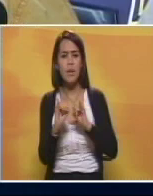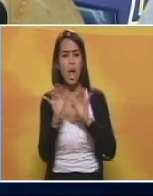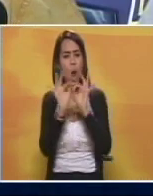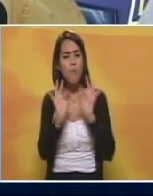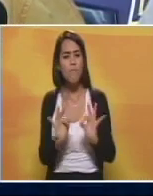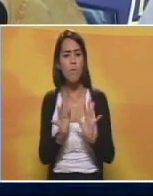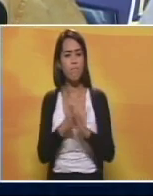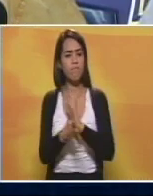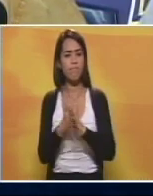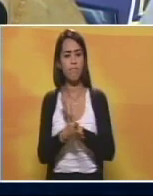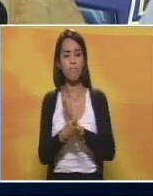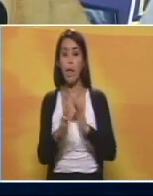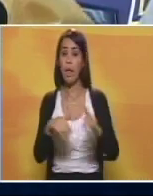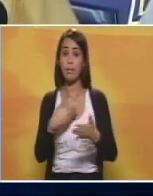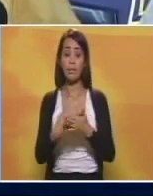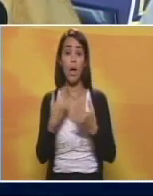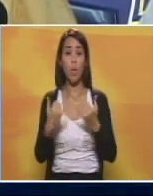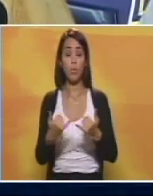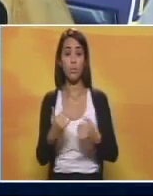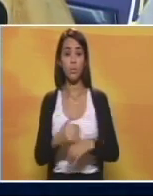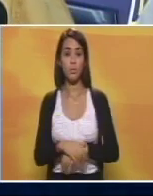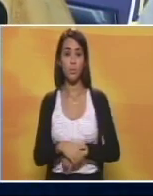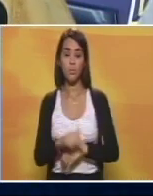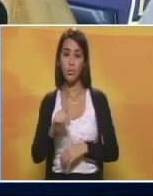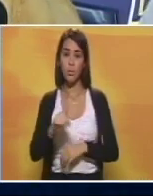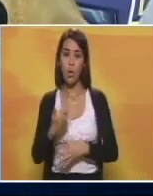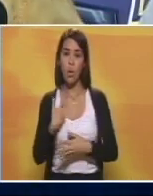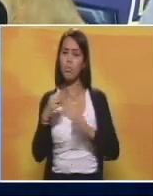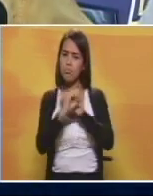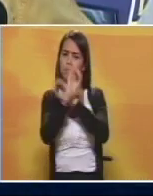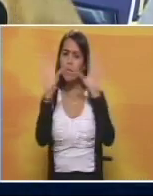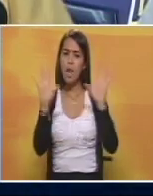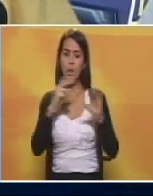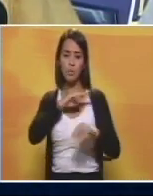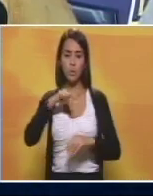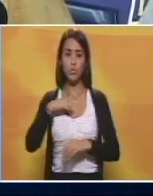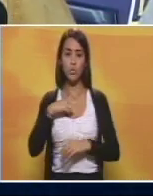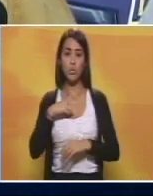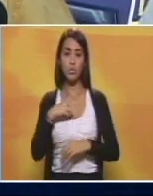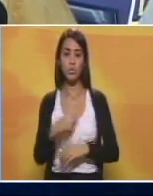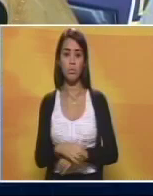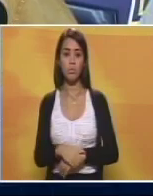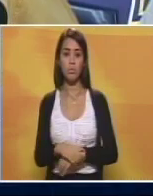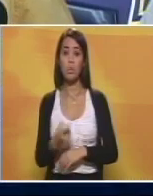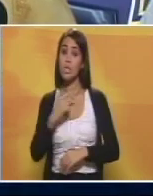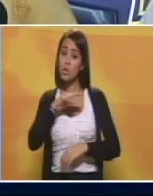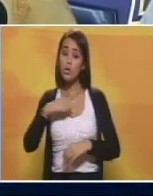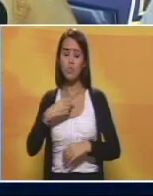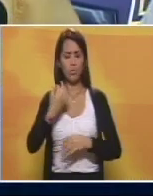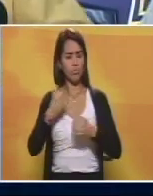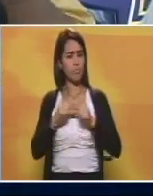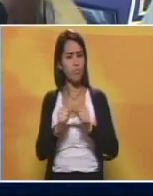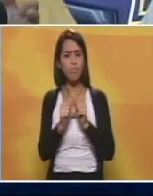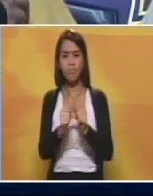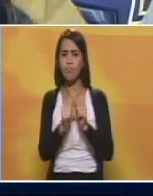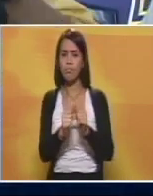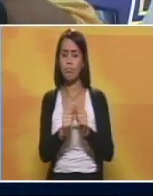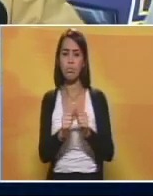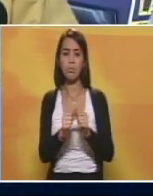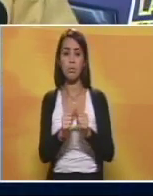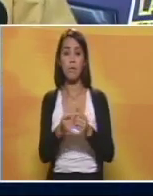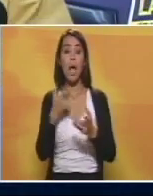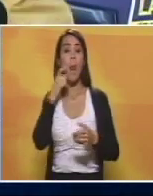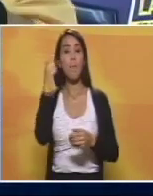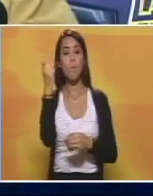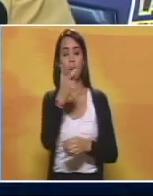establecido hasta el día de hoy eso para nosotros está claro y yo creo que tenemos que seguir acompañando a este pueblo y ese